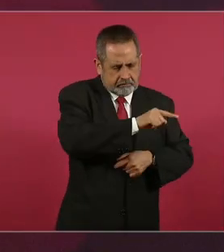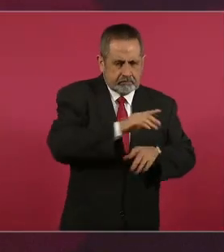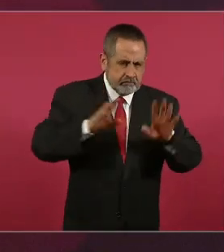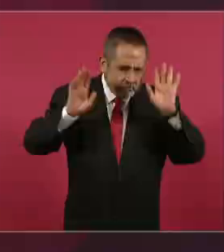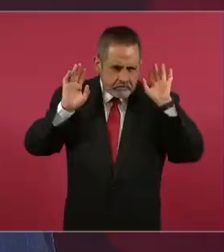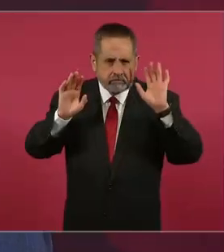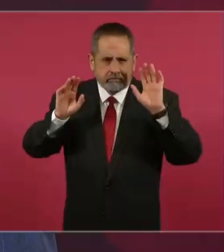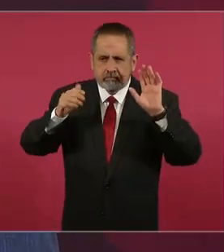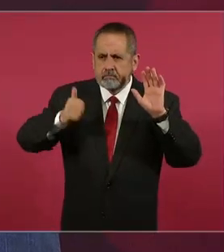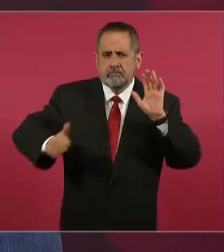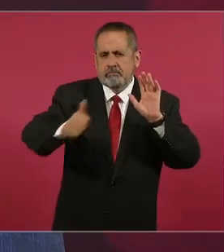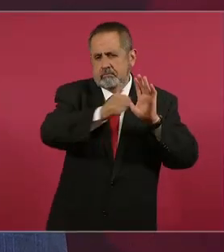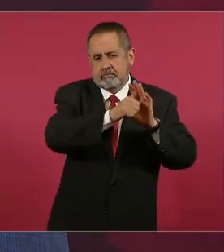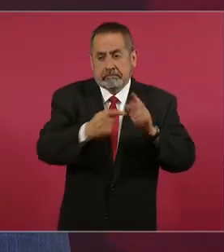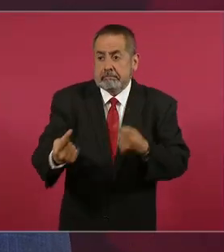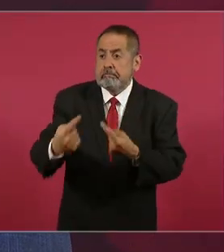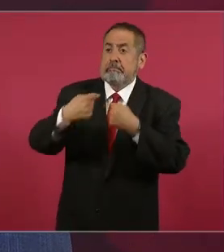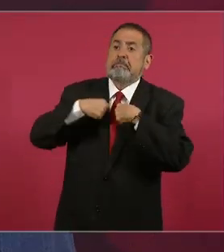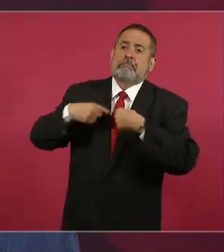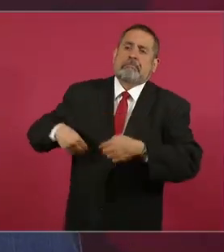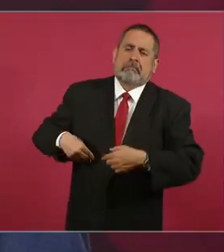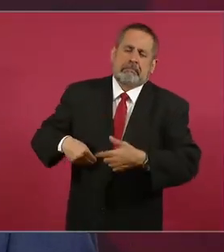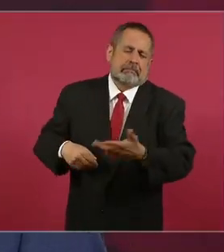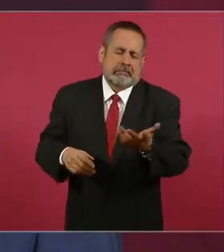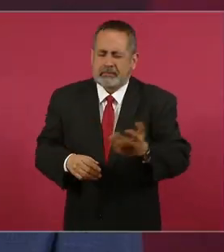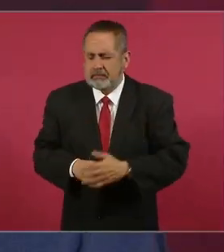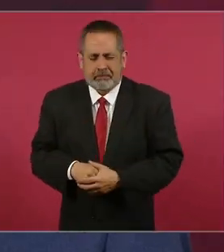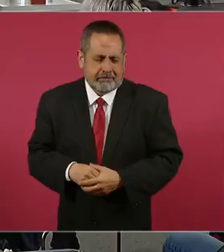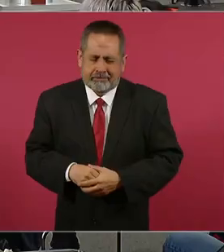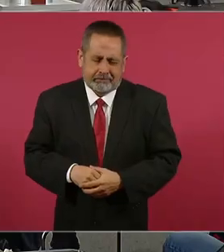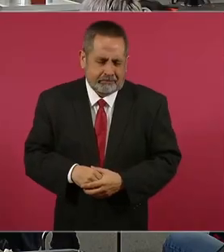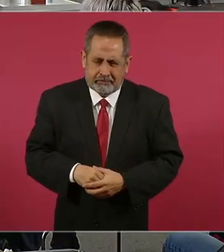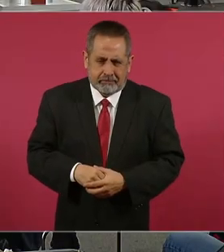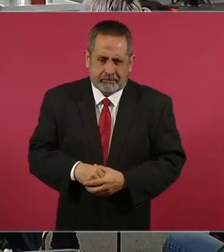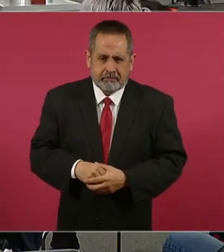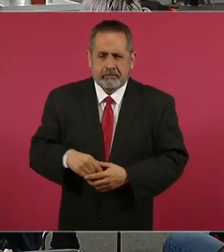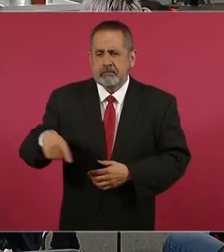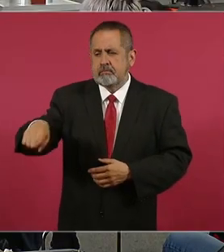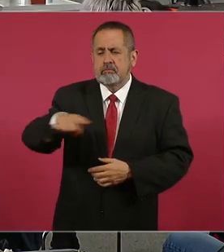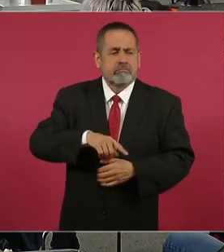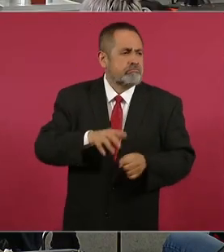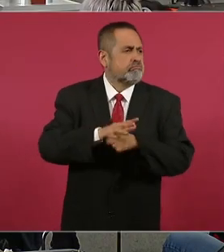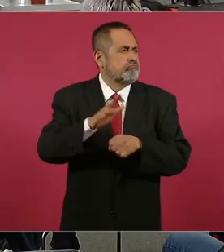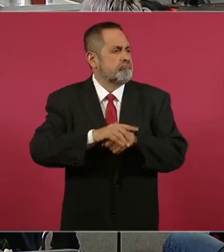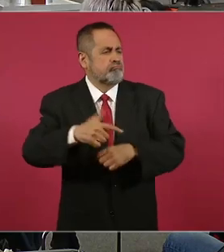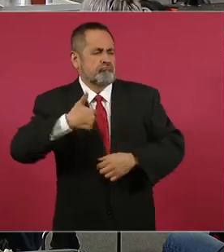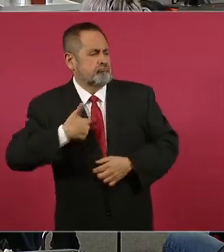su responsabilidad. Que no caigan en la autocomplacencia.